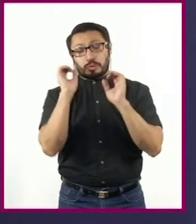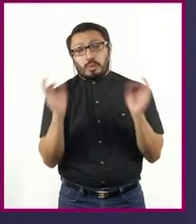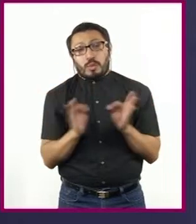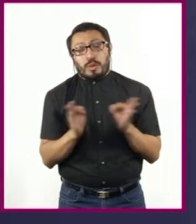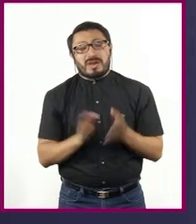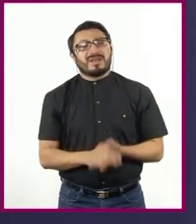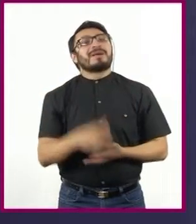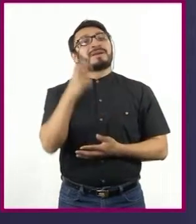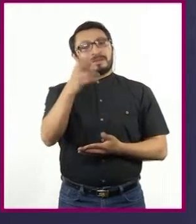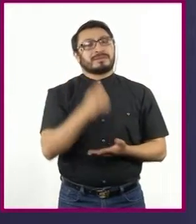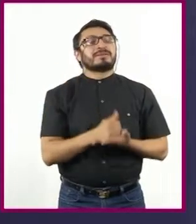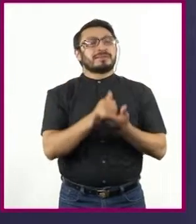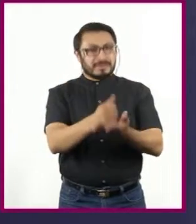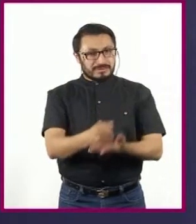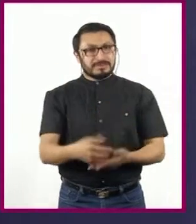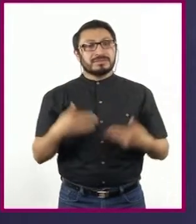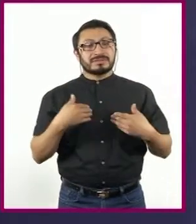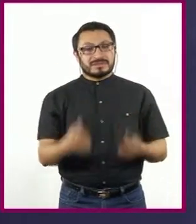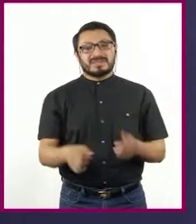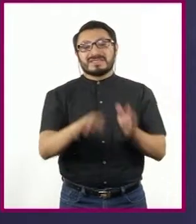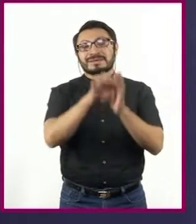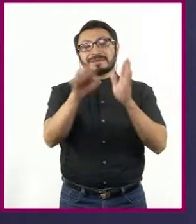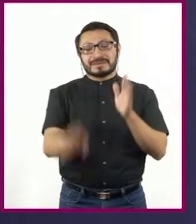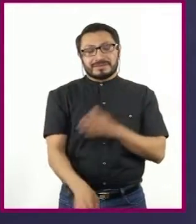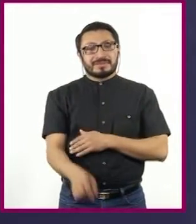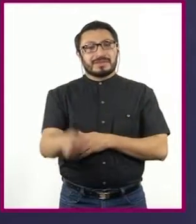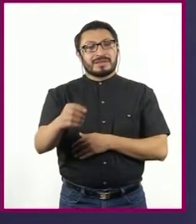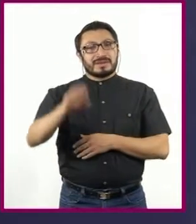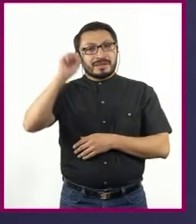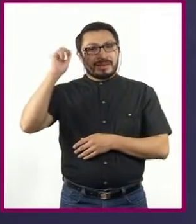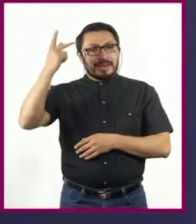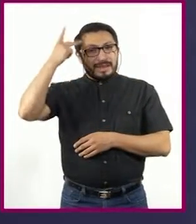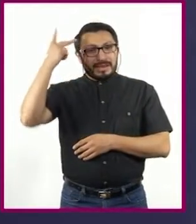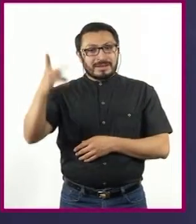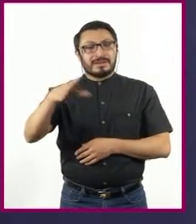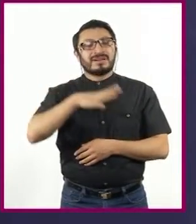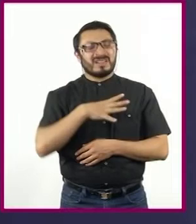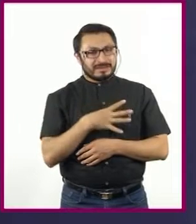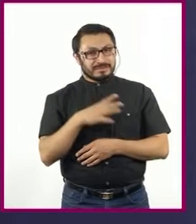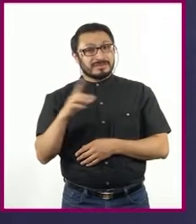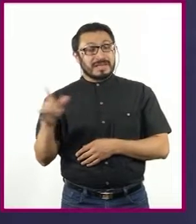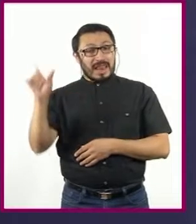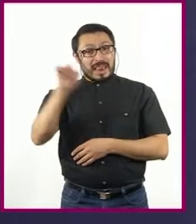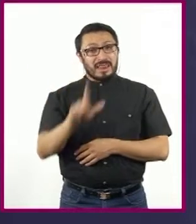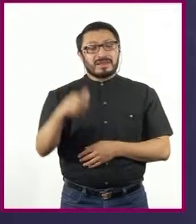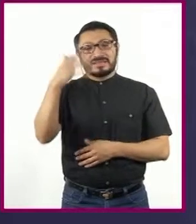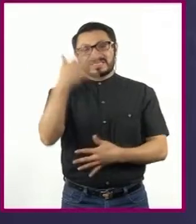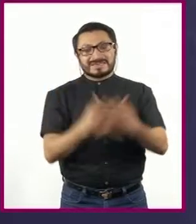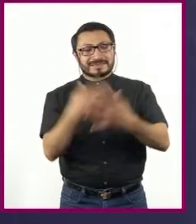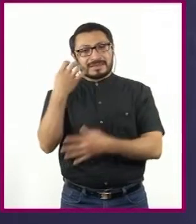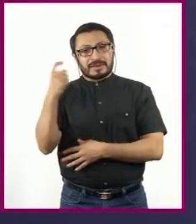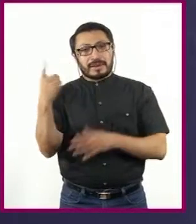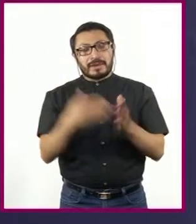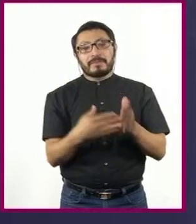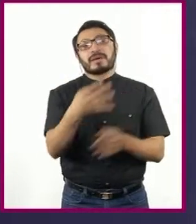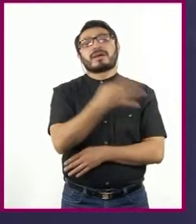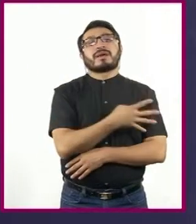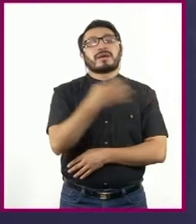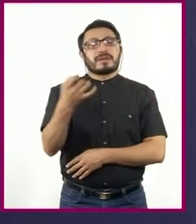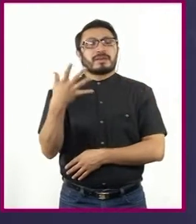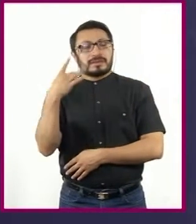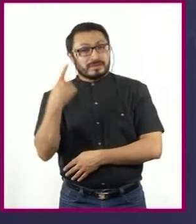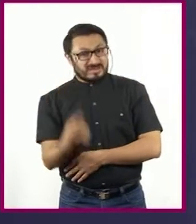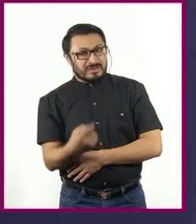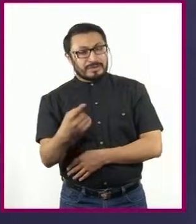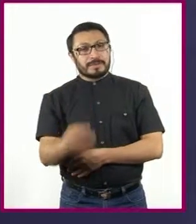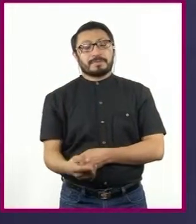posible operar. Por ejemplo, San Luis Potosí presentó un lunes 15 de enero de 1951